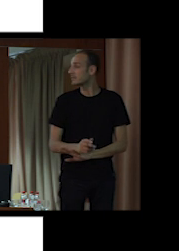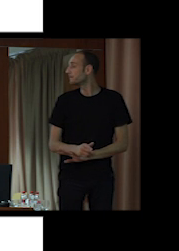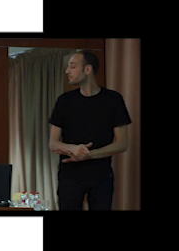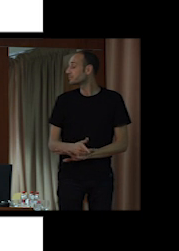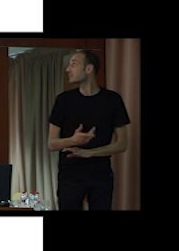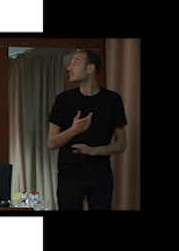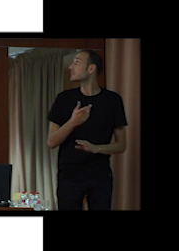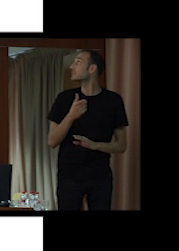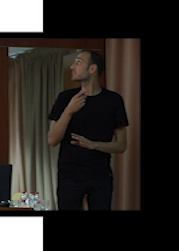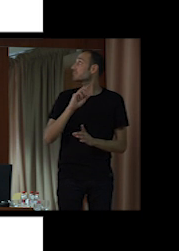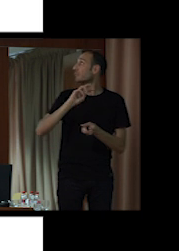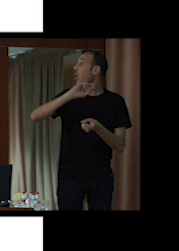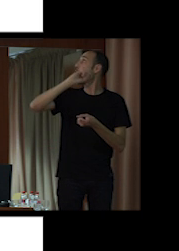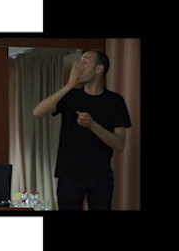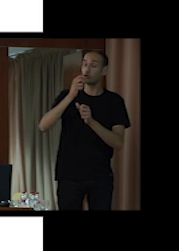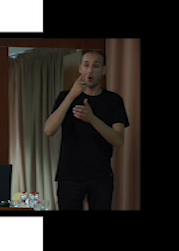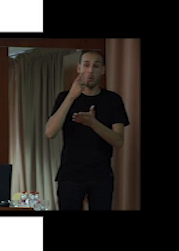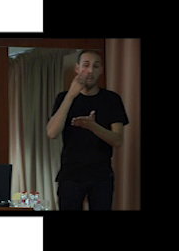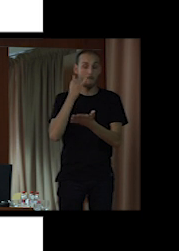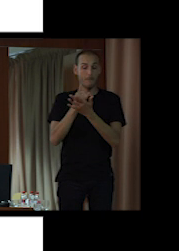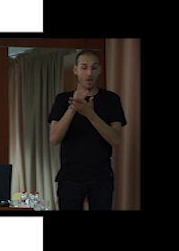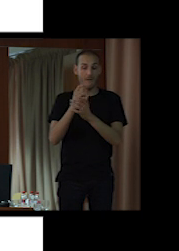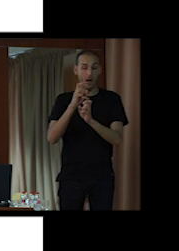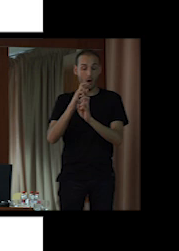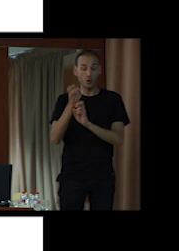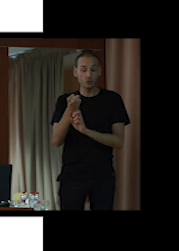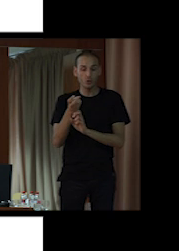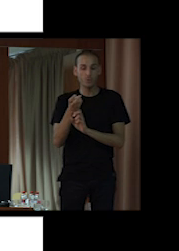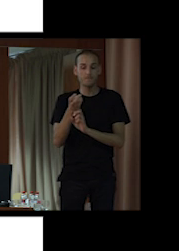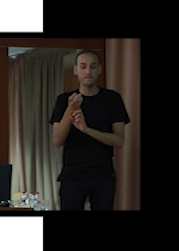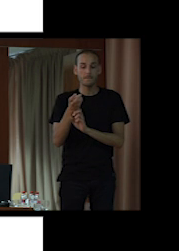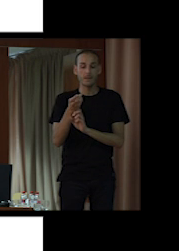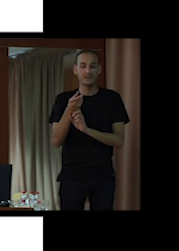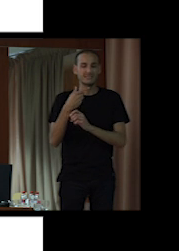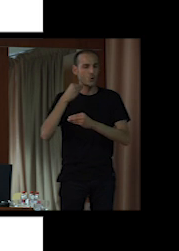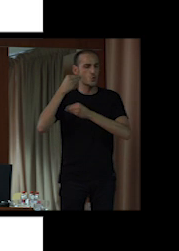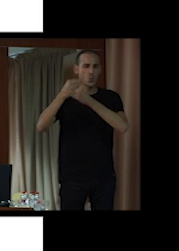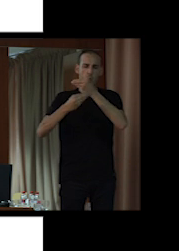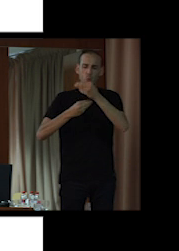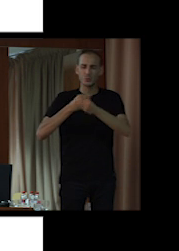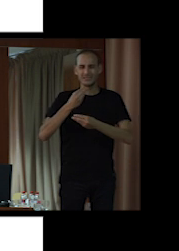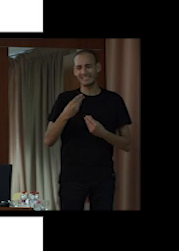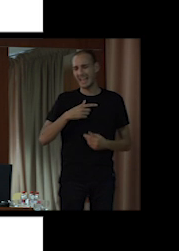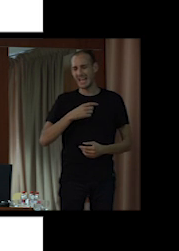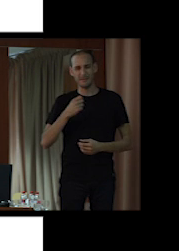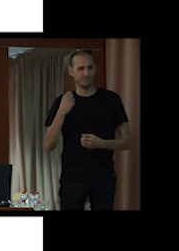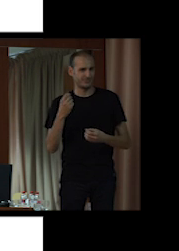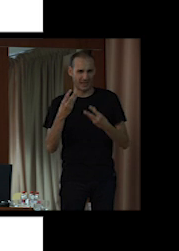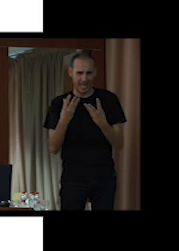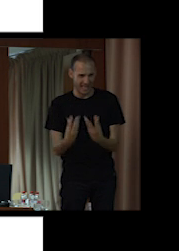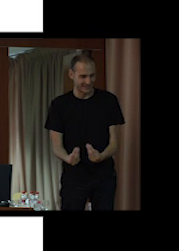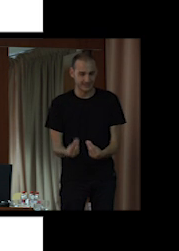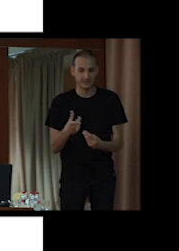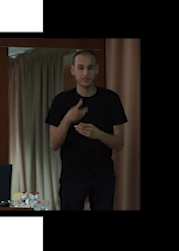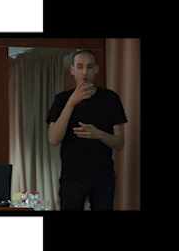La polisonografía, ¿sabéis lo que es? Es el gold estándar. Es la prueba más utilizada y de mayor valor diagnóstico para el estudio de lo que es la patología del